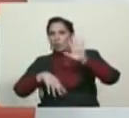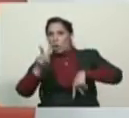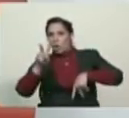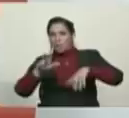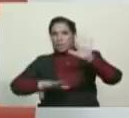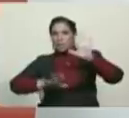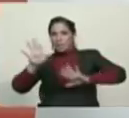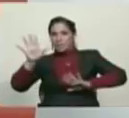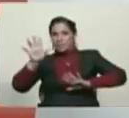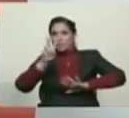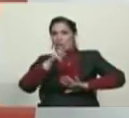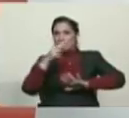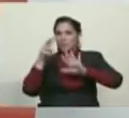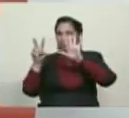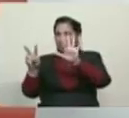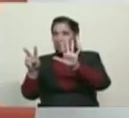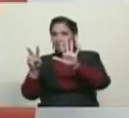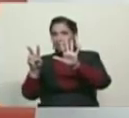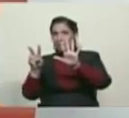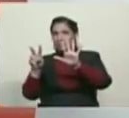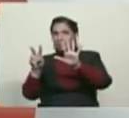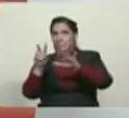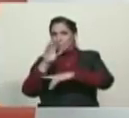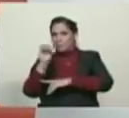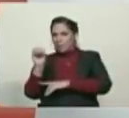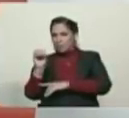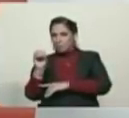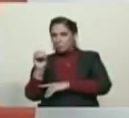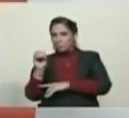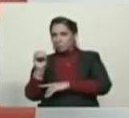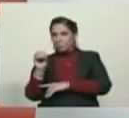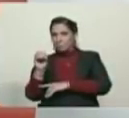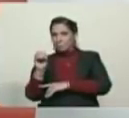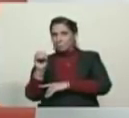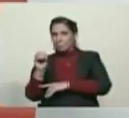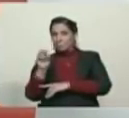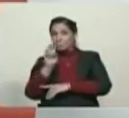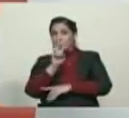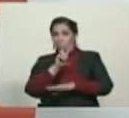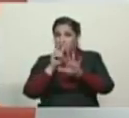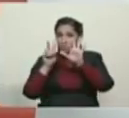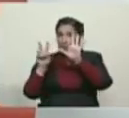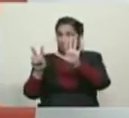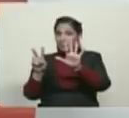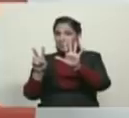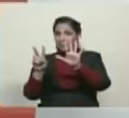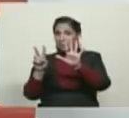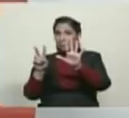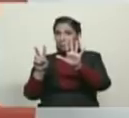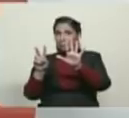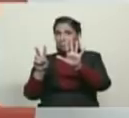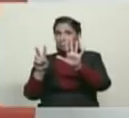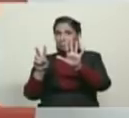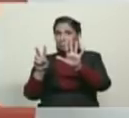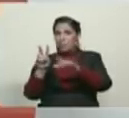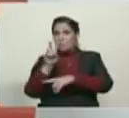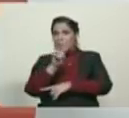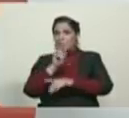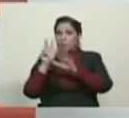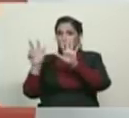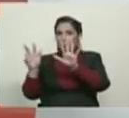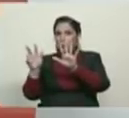15, 27, 28, 20, perdón, 20, 27, 28. Ríndanse que están